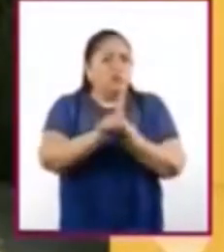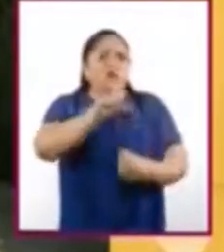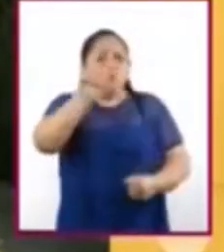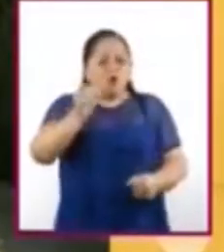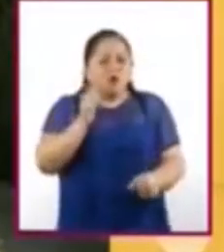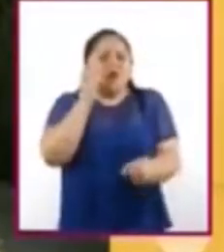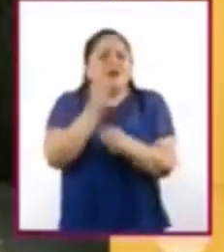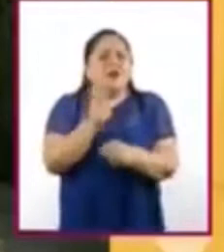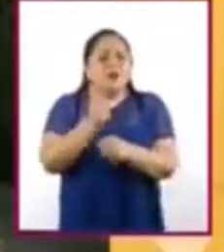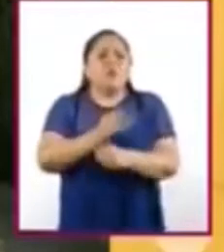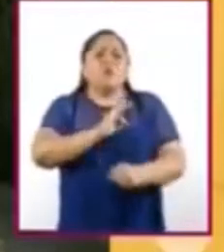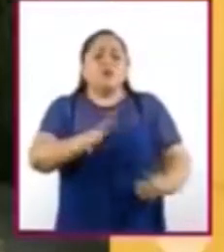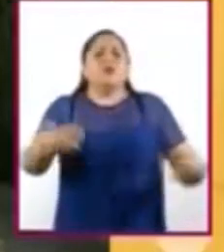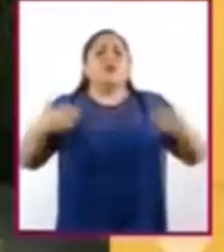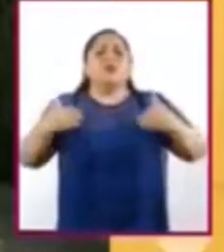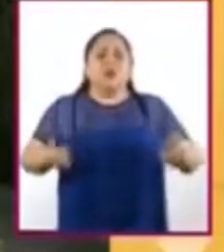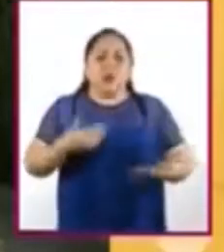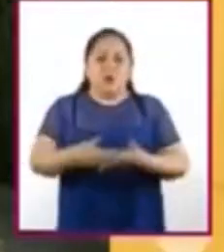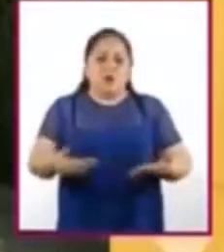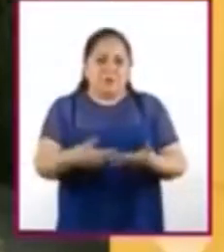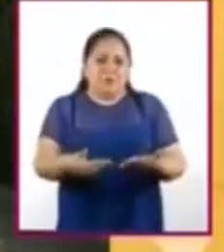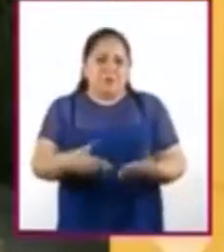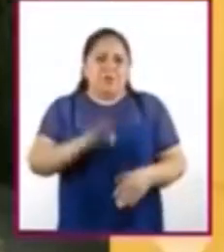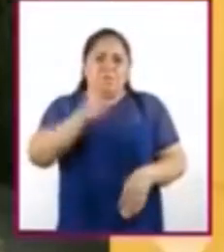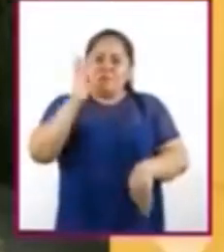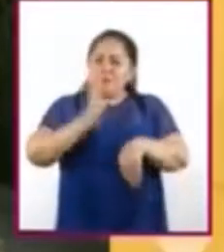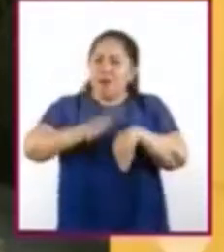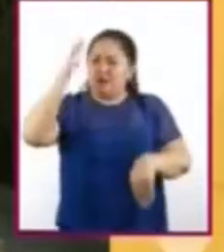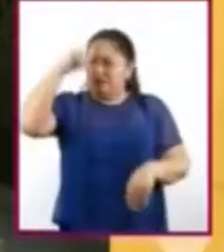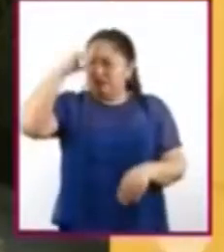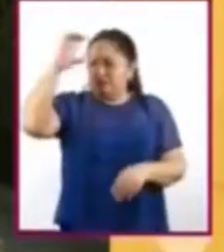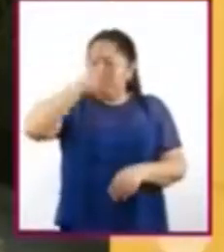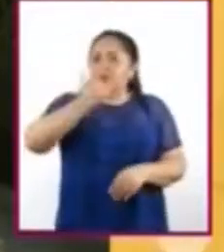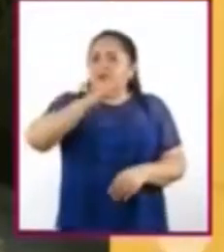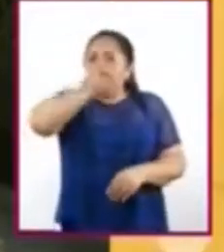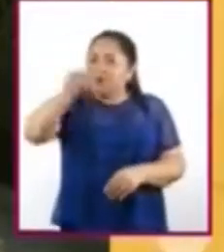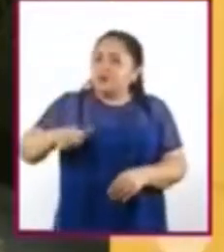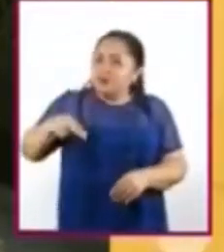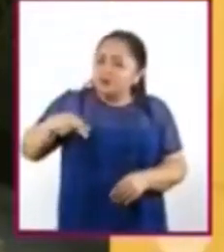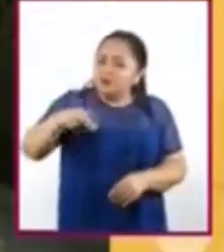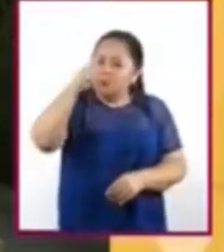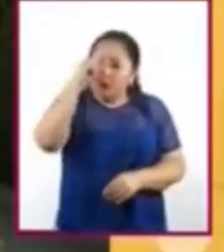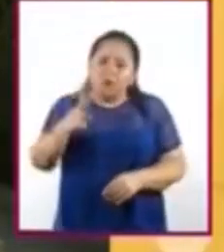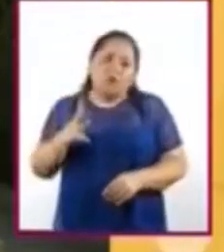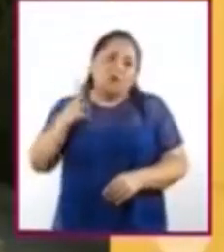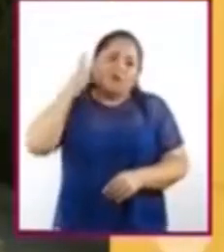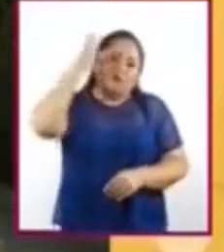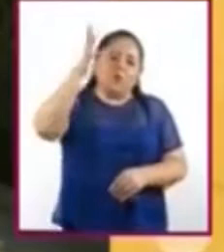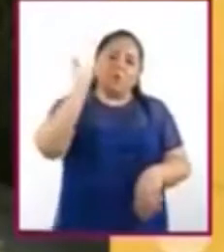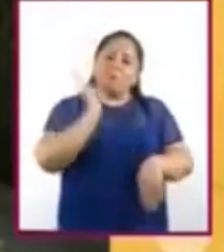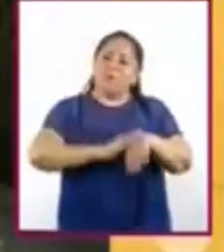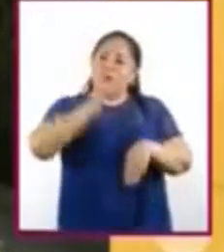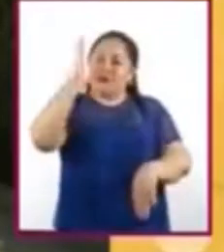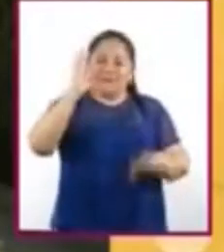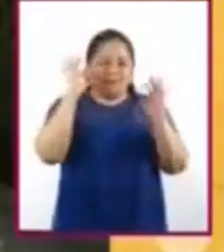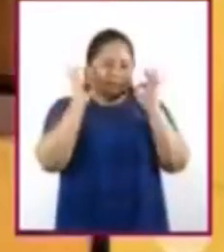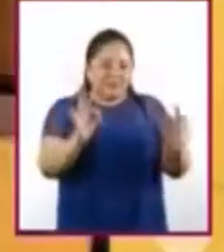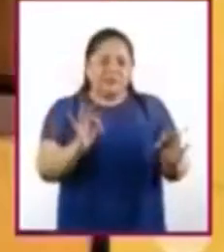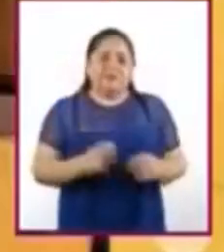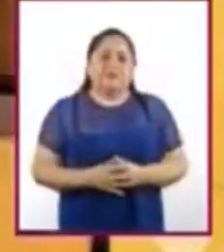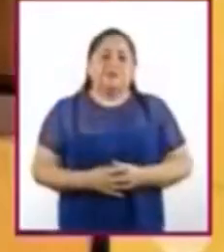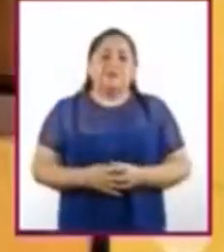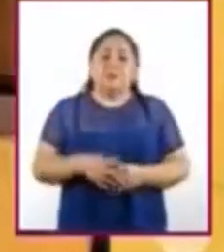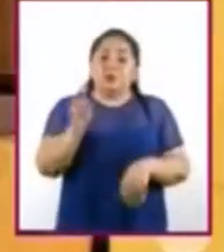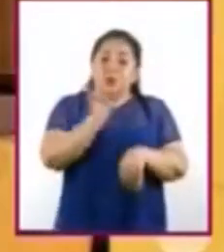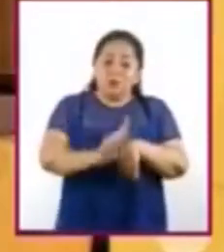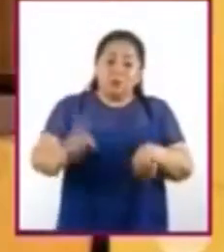podremos estar en el presente con mayor conciencia y caminar hacia el futuro con mayor certeza.